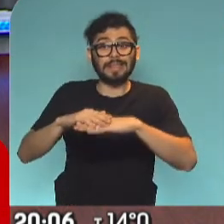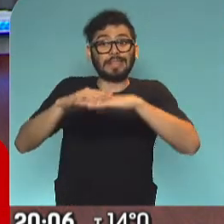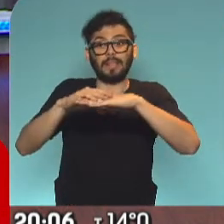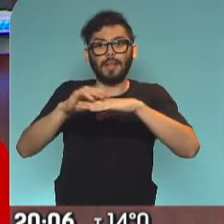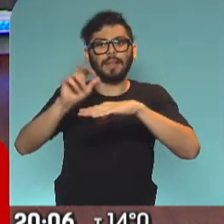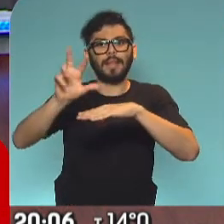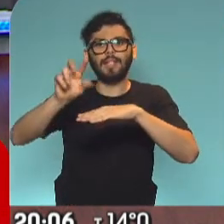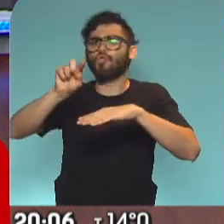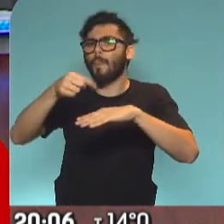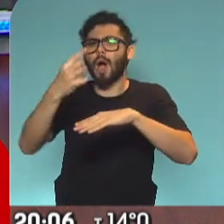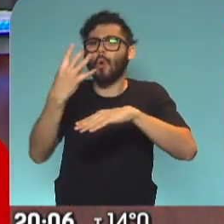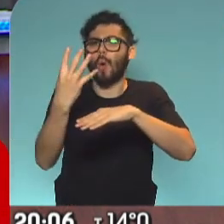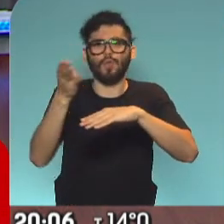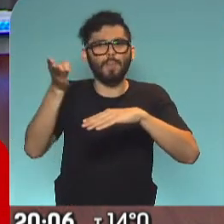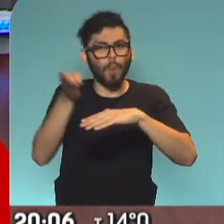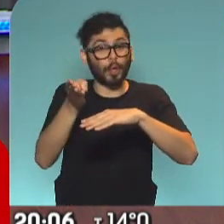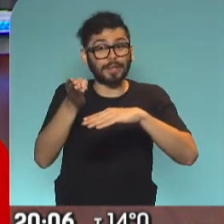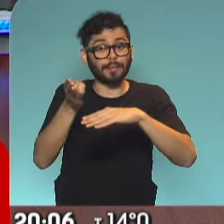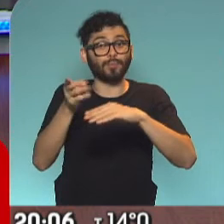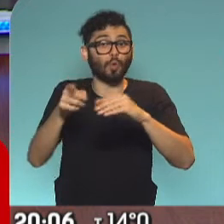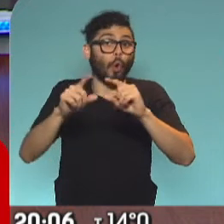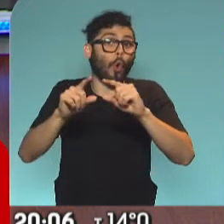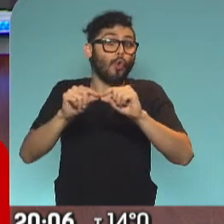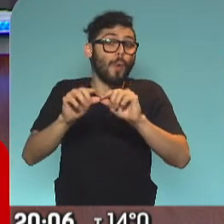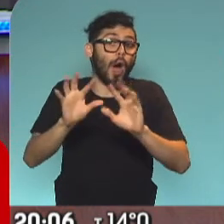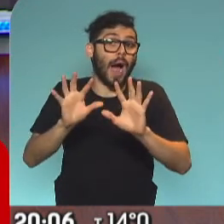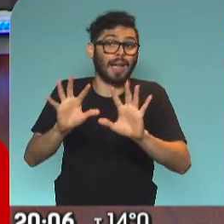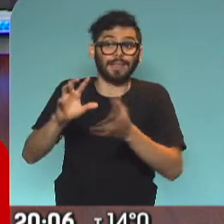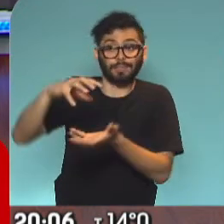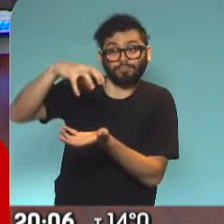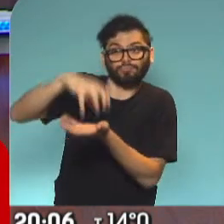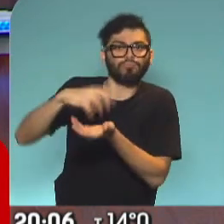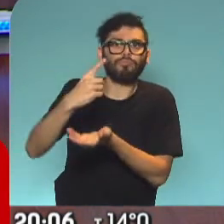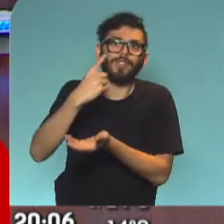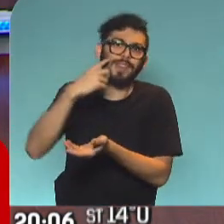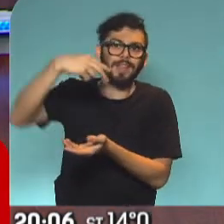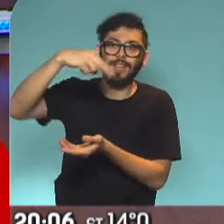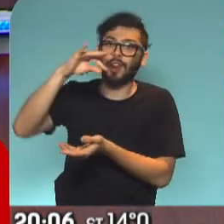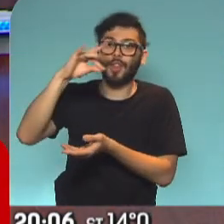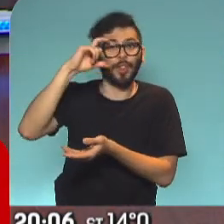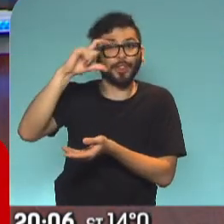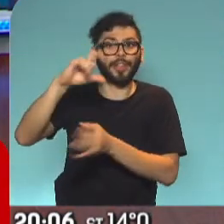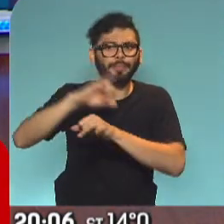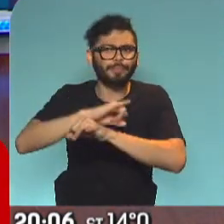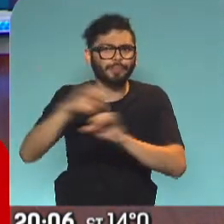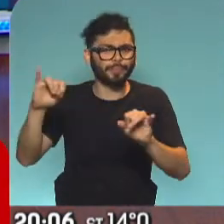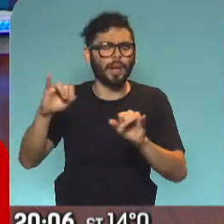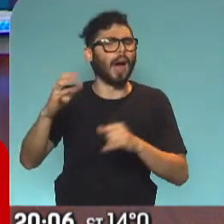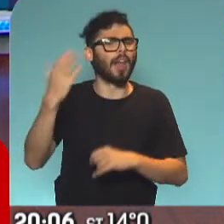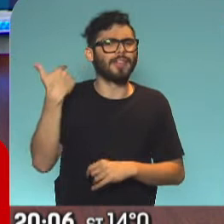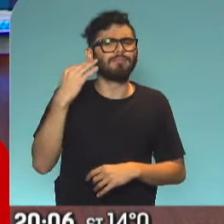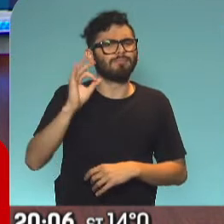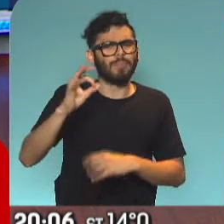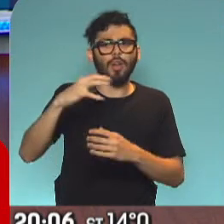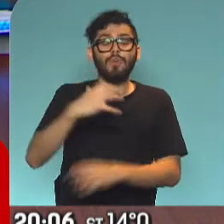3,4% son las cifras que se están manejando por ahora desde el INDEC. Ya habíamos visto, ya habíamos conocido el número de la